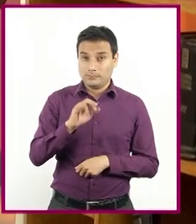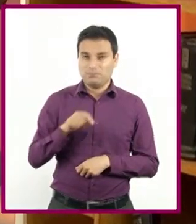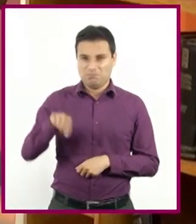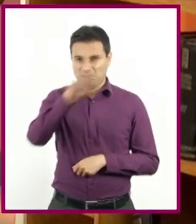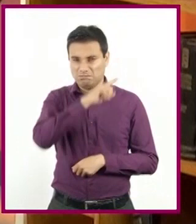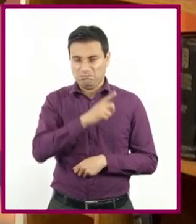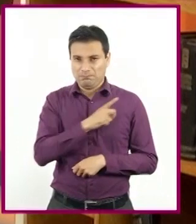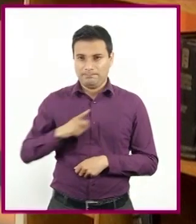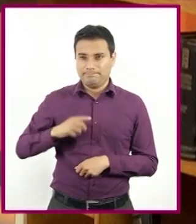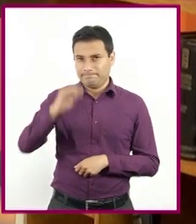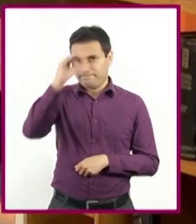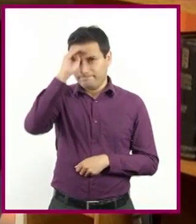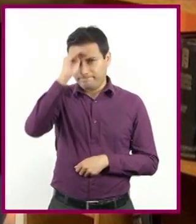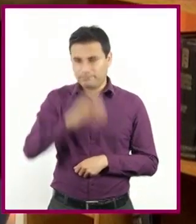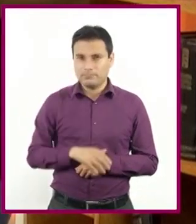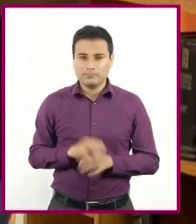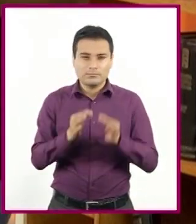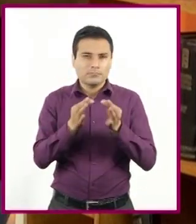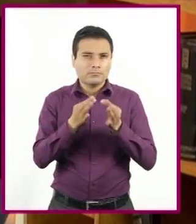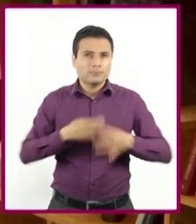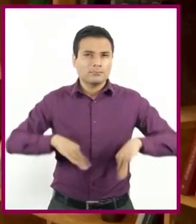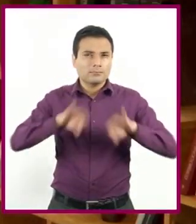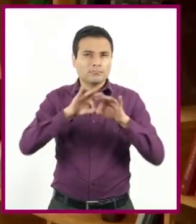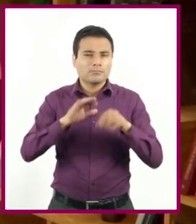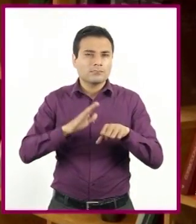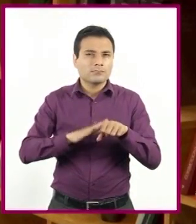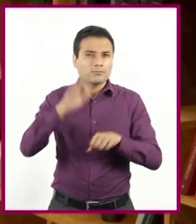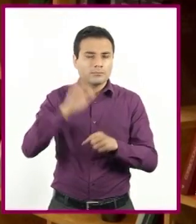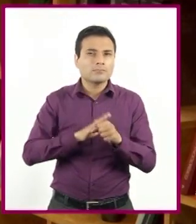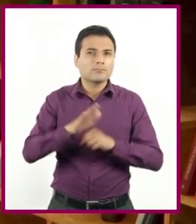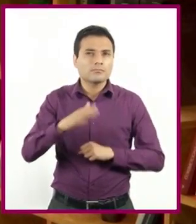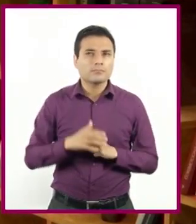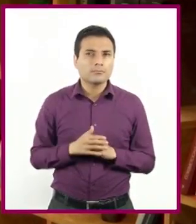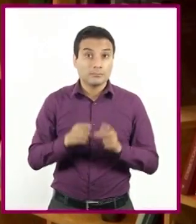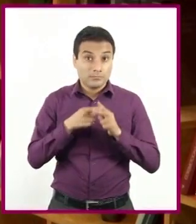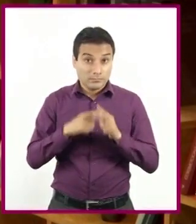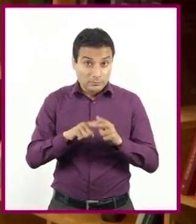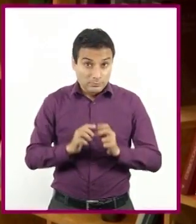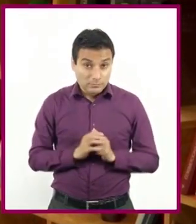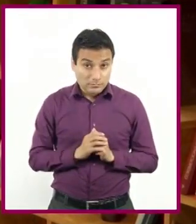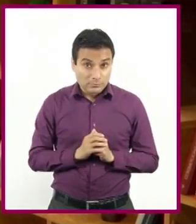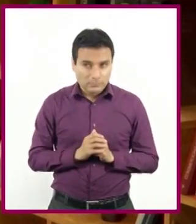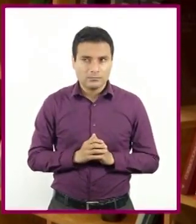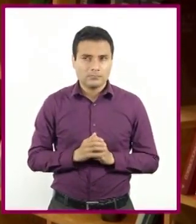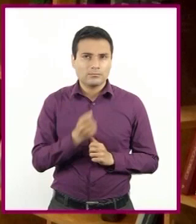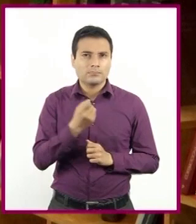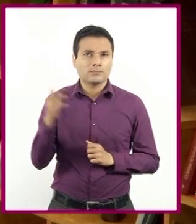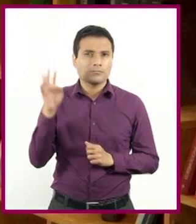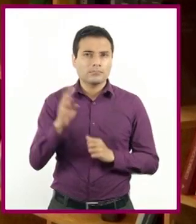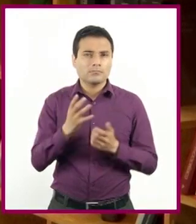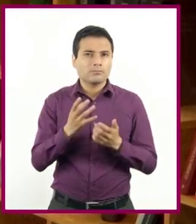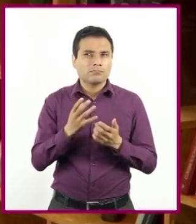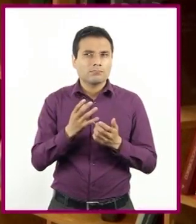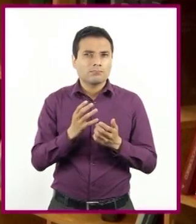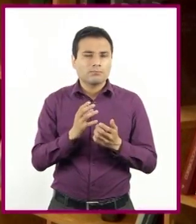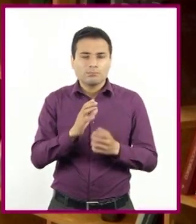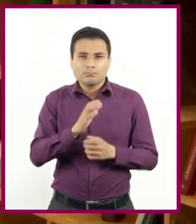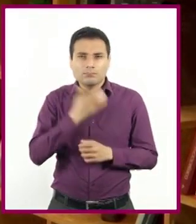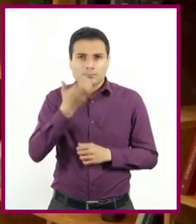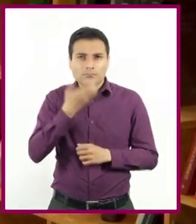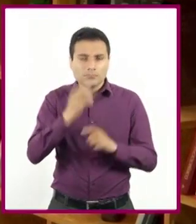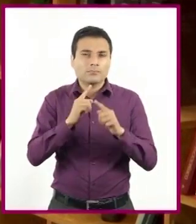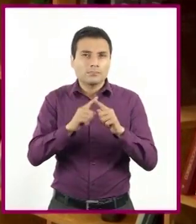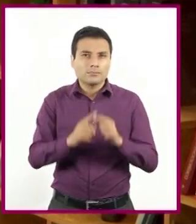preguntarnos ¿qué es lo más importante? ¿Su origen? ¿Quiénes la practican? ¿Es una técnica de